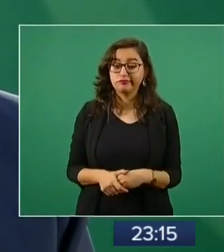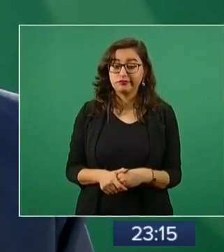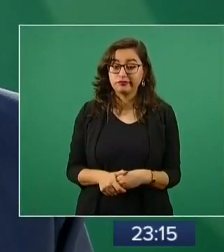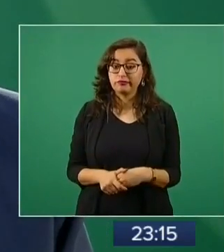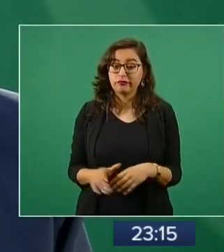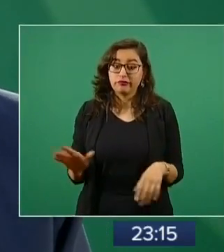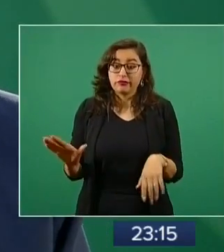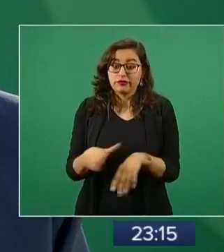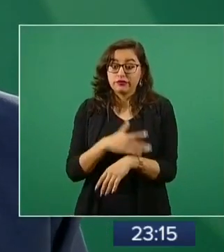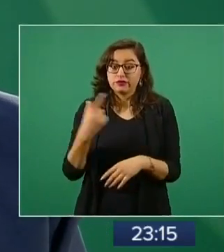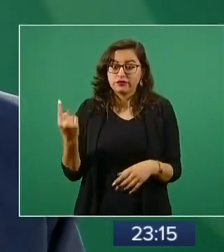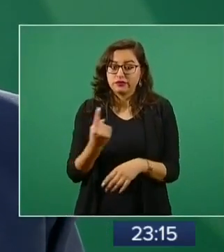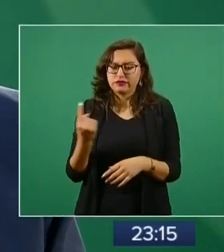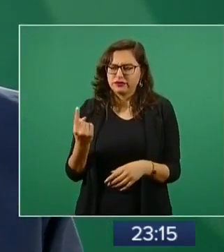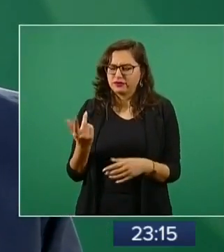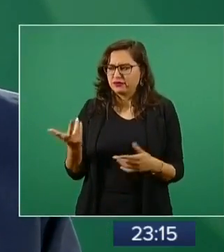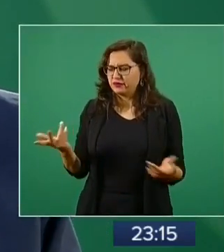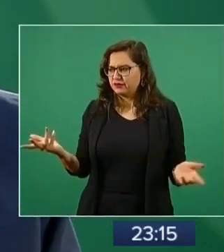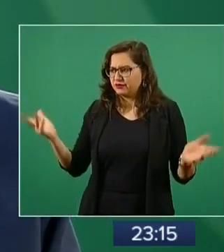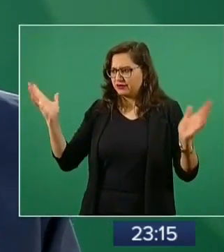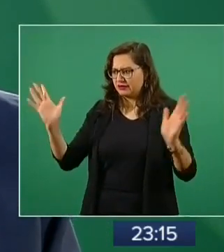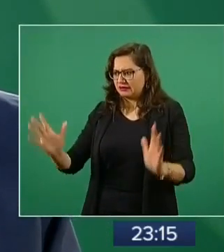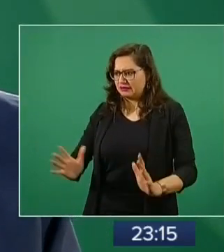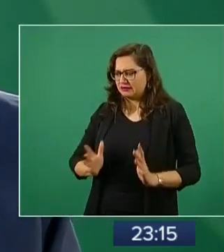pone hasta en ridículo